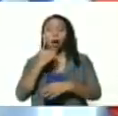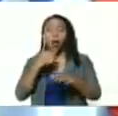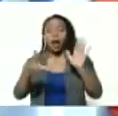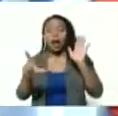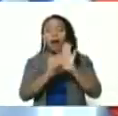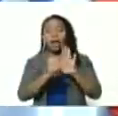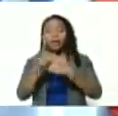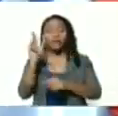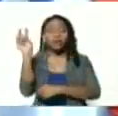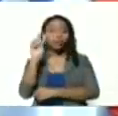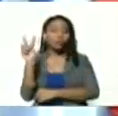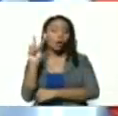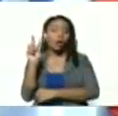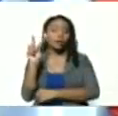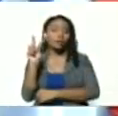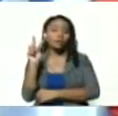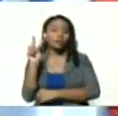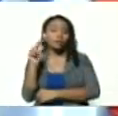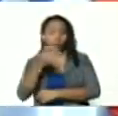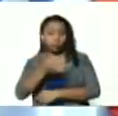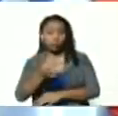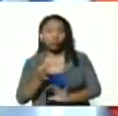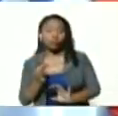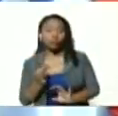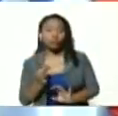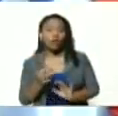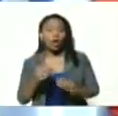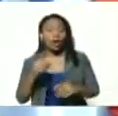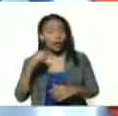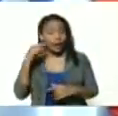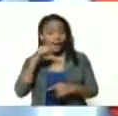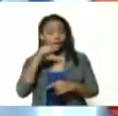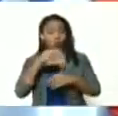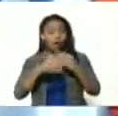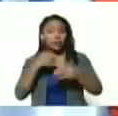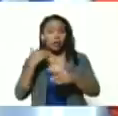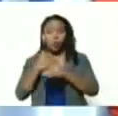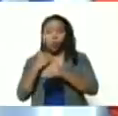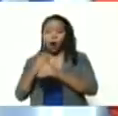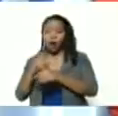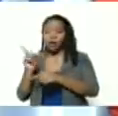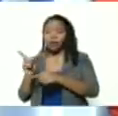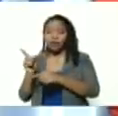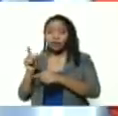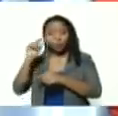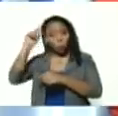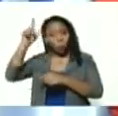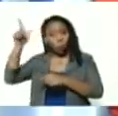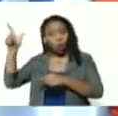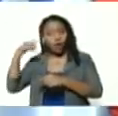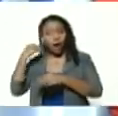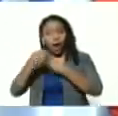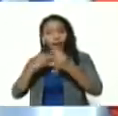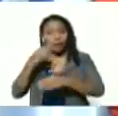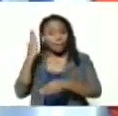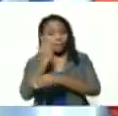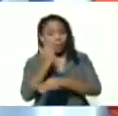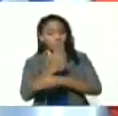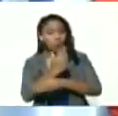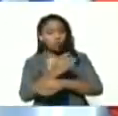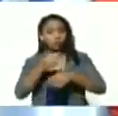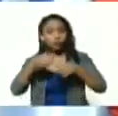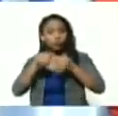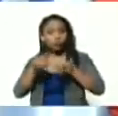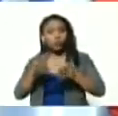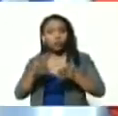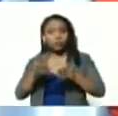leyes venezolanas, ¿verdad? Lo lógico es que apele, y que apele con efecto suspensivo para que